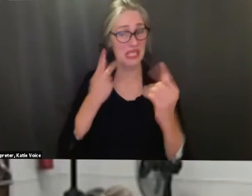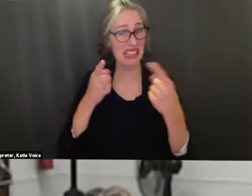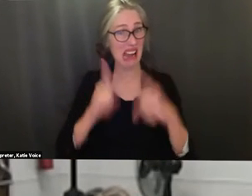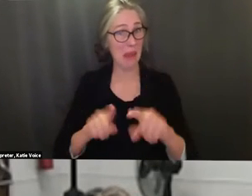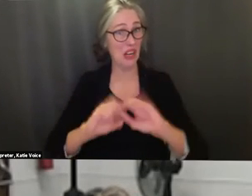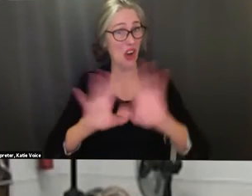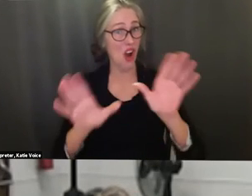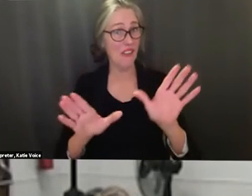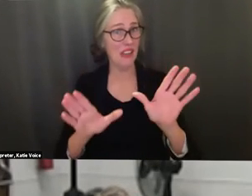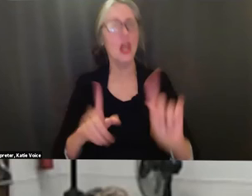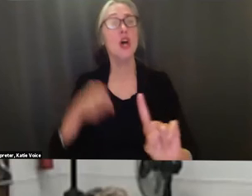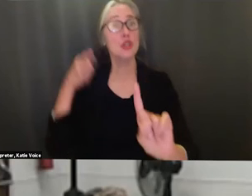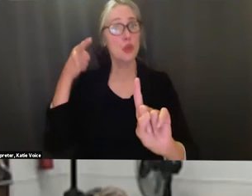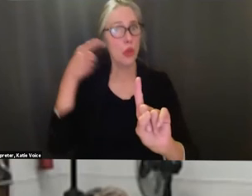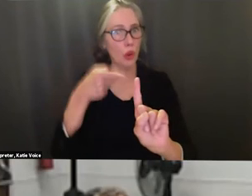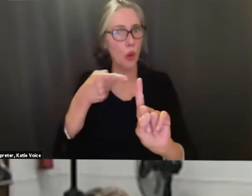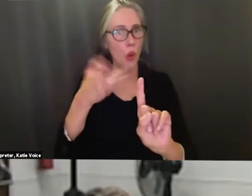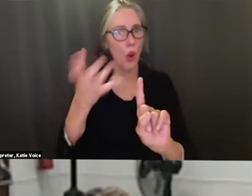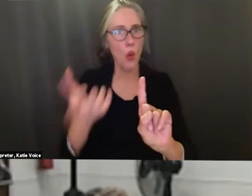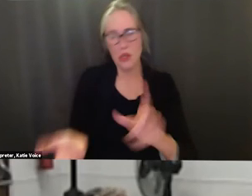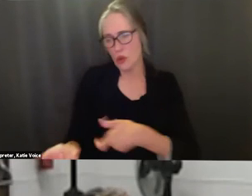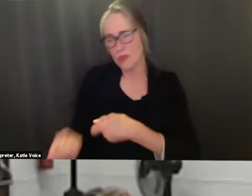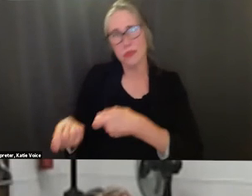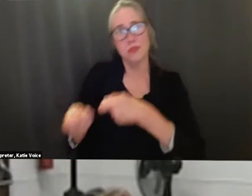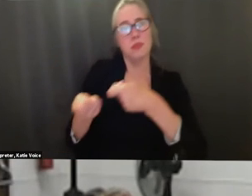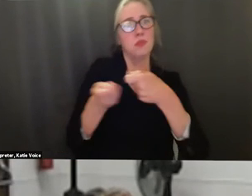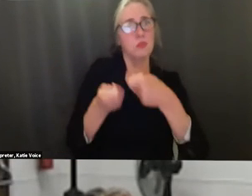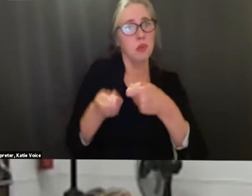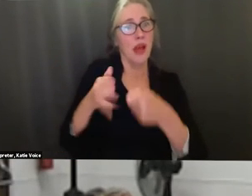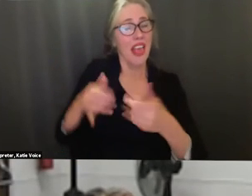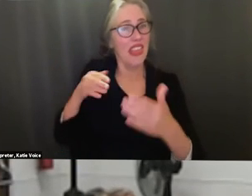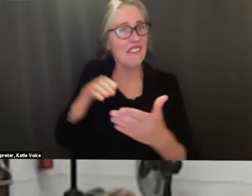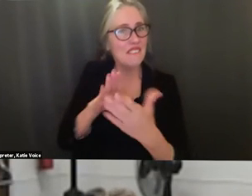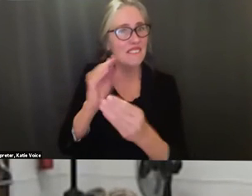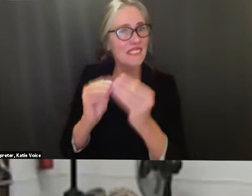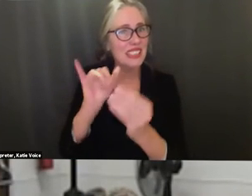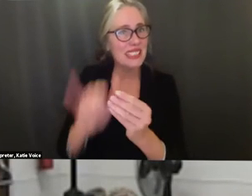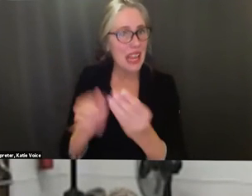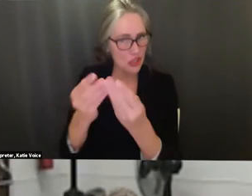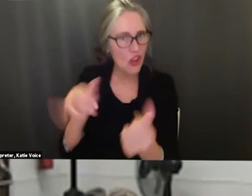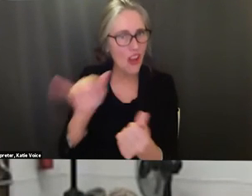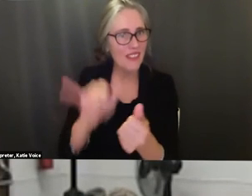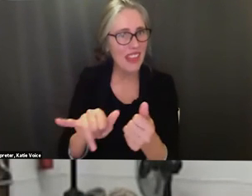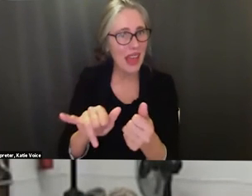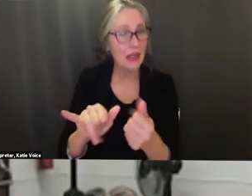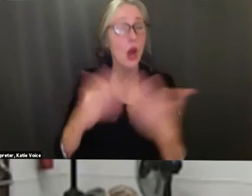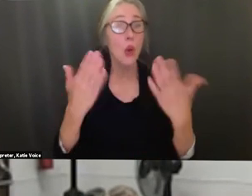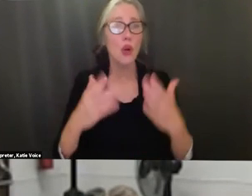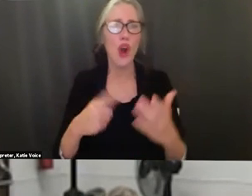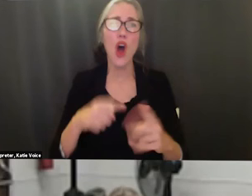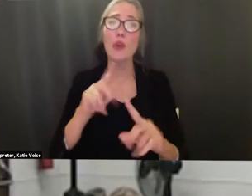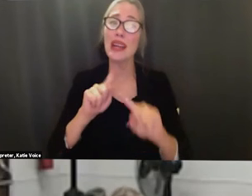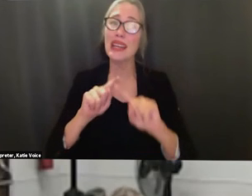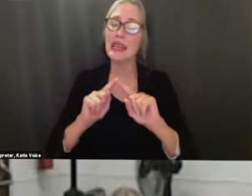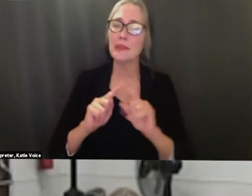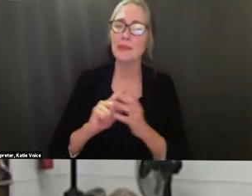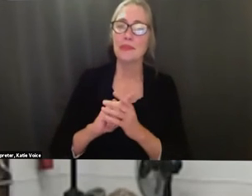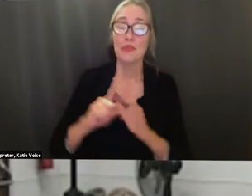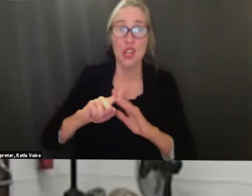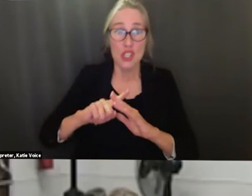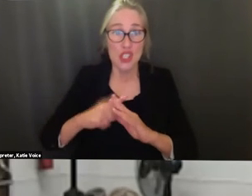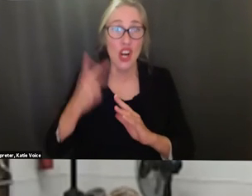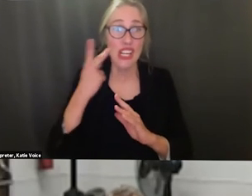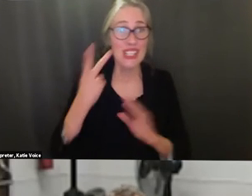una de las metas específicas que atiende específicamente eso. Como pueden ver, estamos